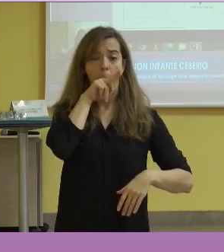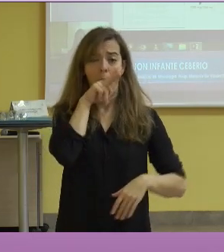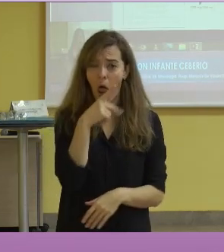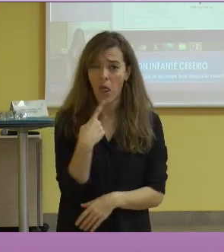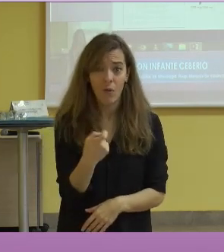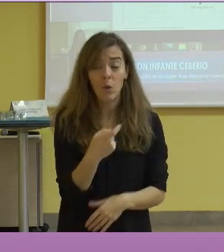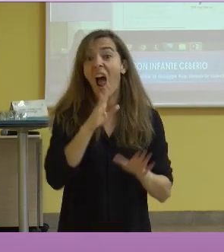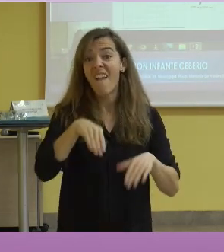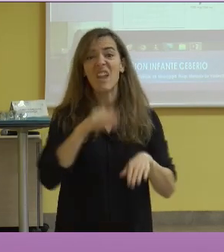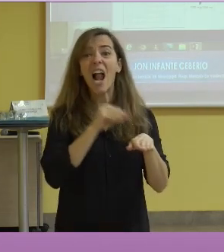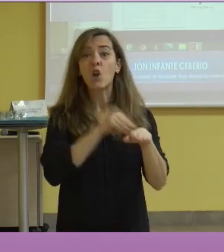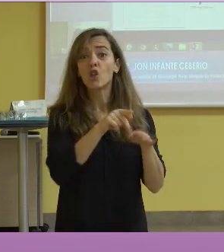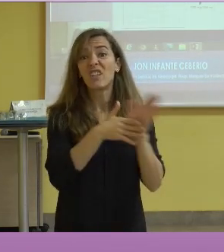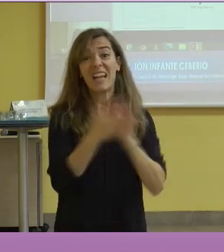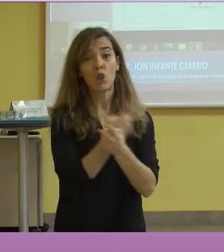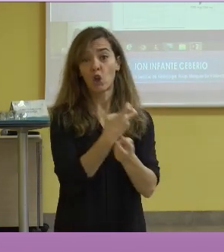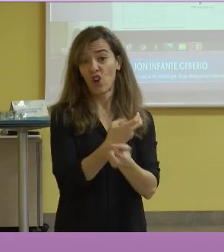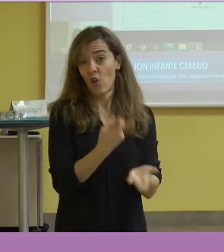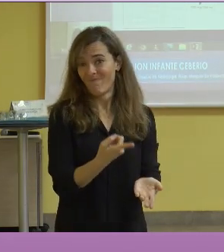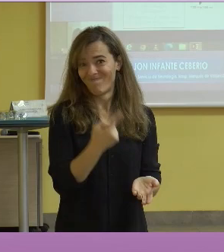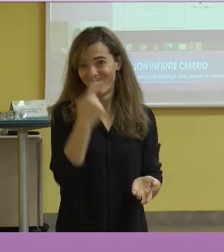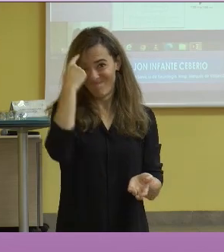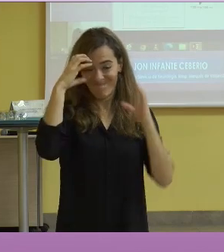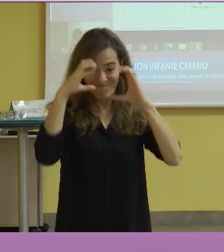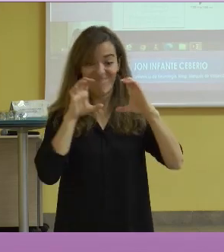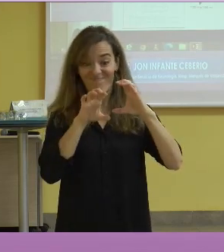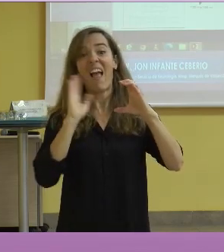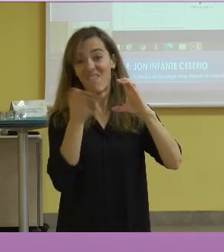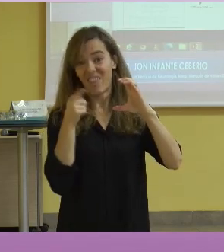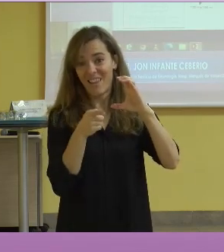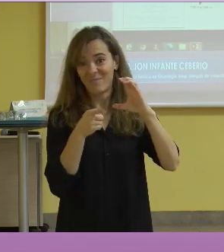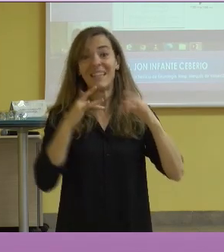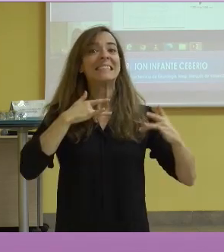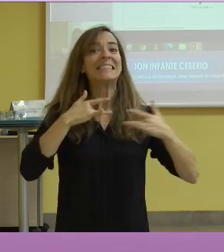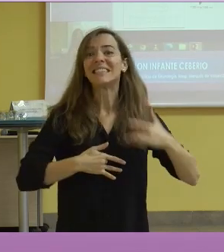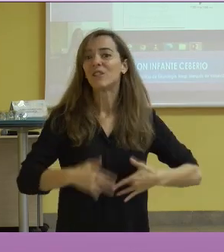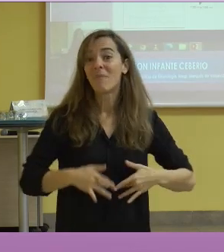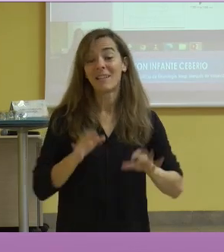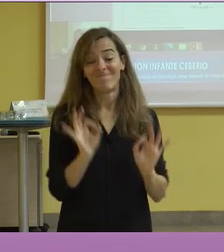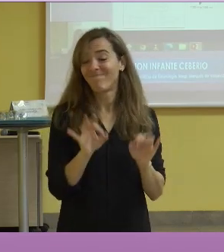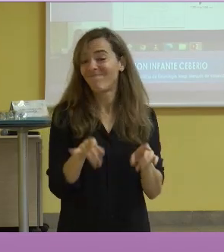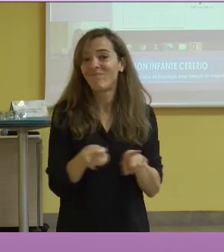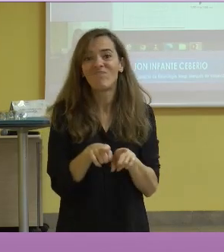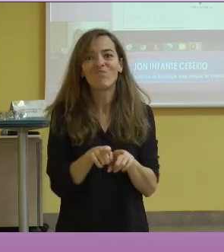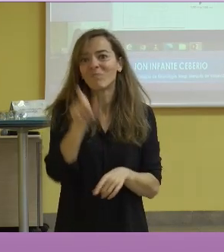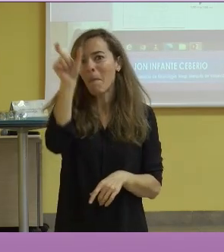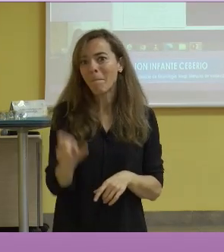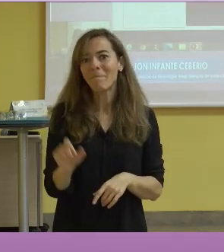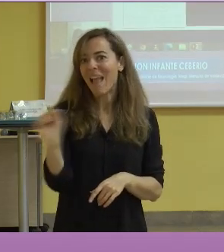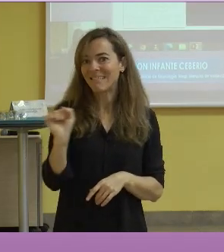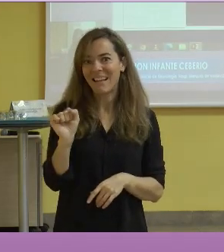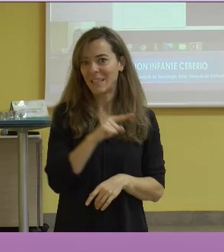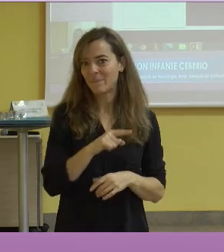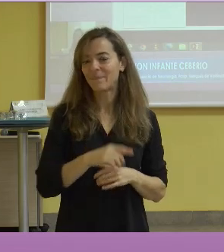Al final el alcohol es un tóxico para el cerebelo y los síntomas pues, son los que experimenta un paciente con